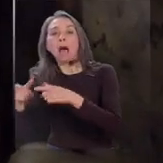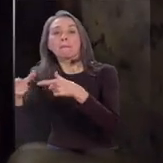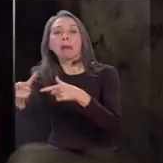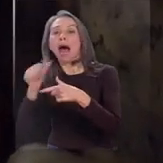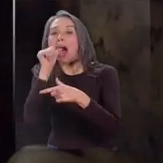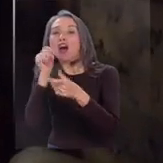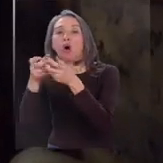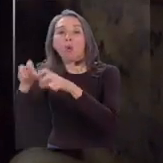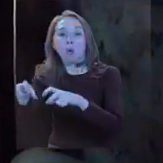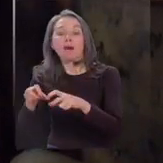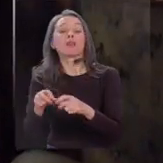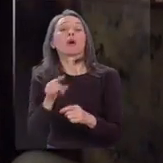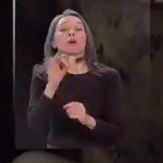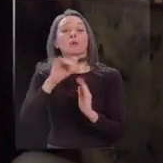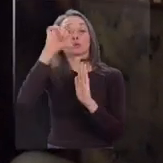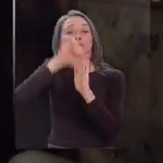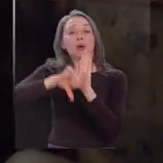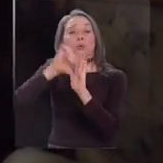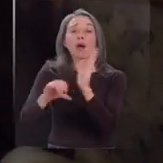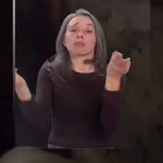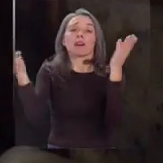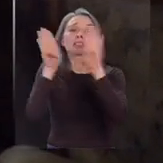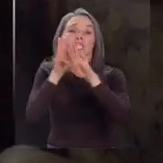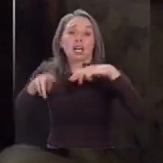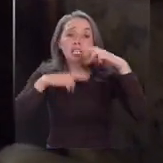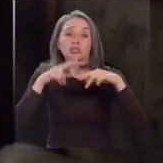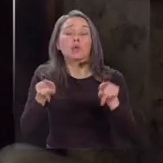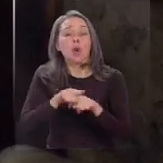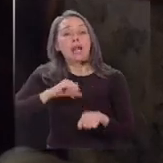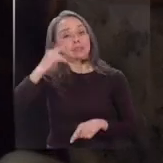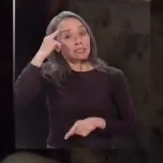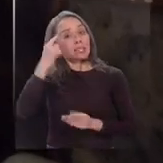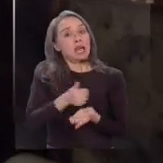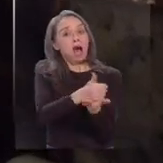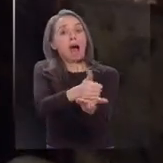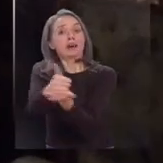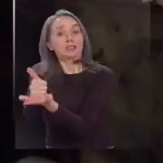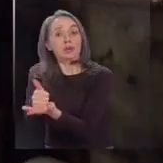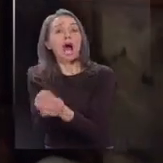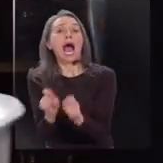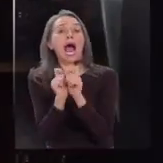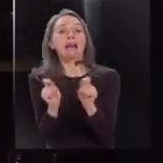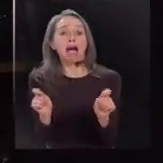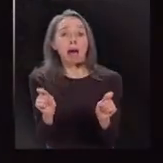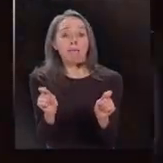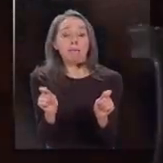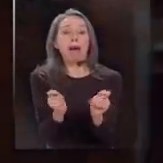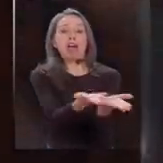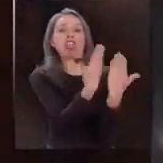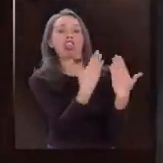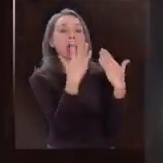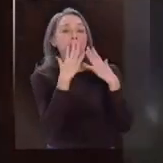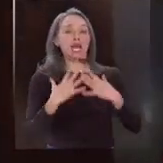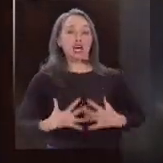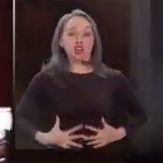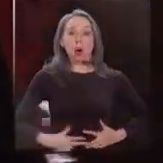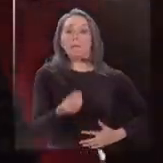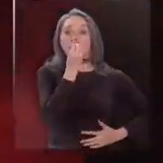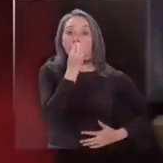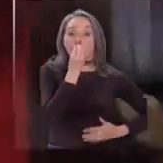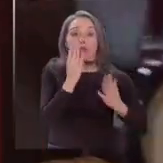cierre del restaurante y las cuarentenas. Pero el gesto no se detuvo. Actualmente se encuentran en campaña para reunir ropa y alimentos y cada